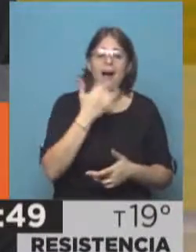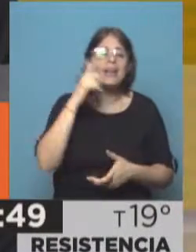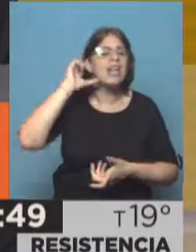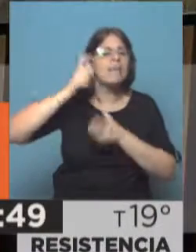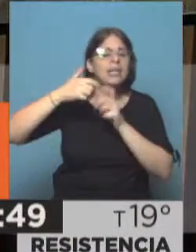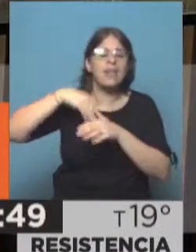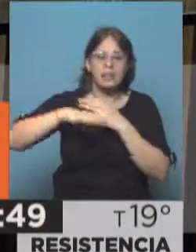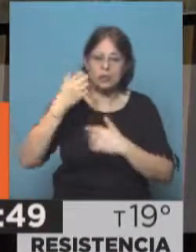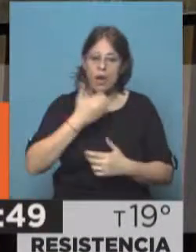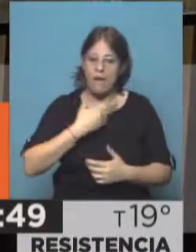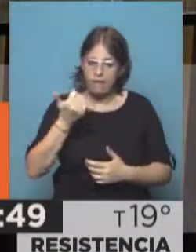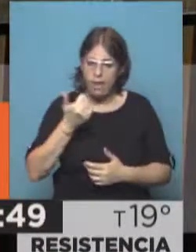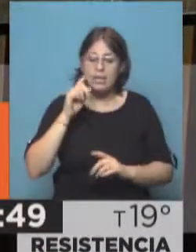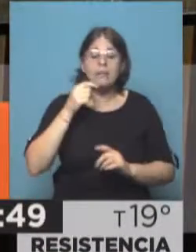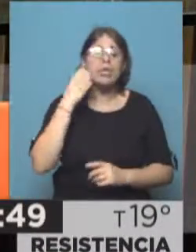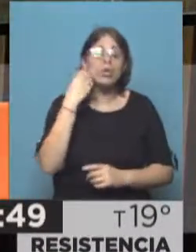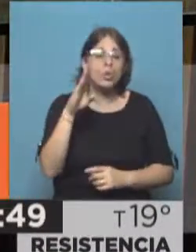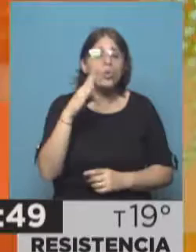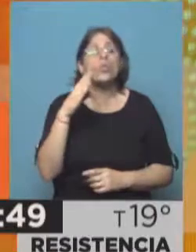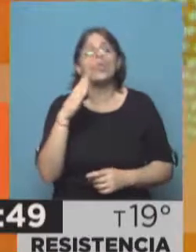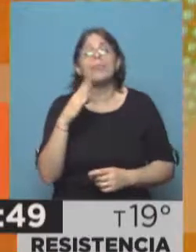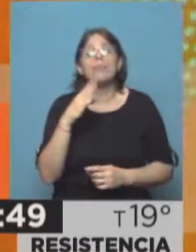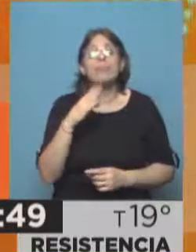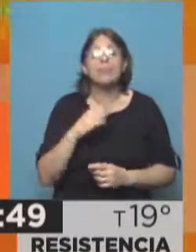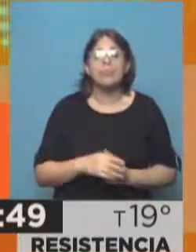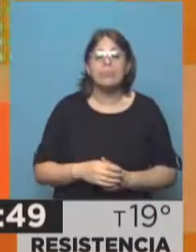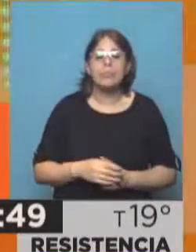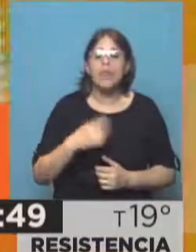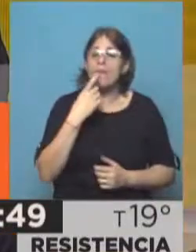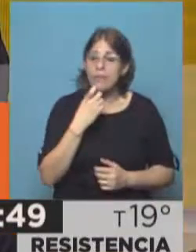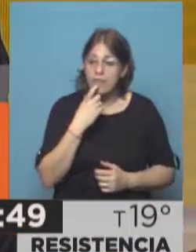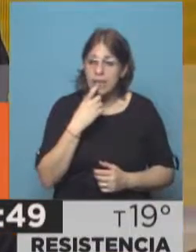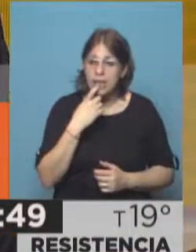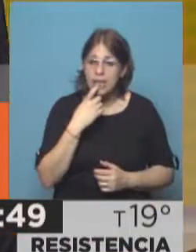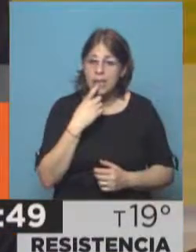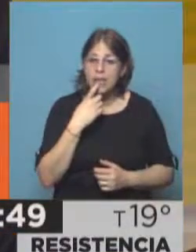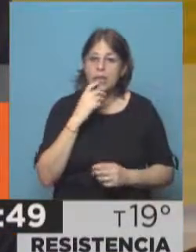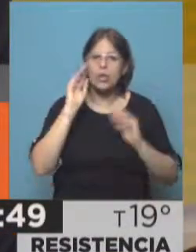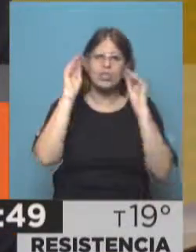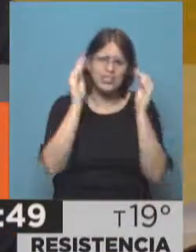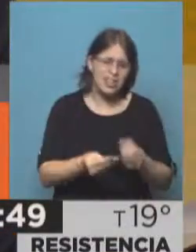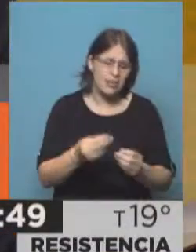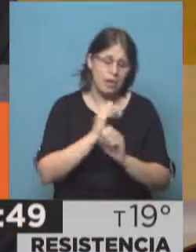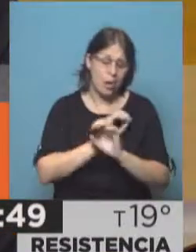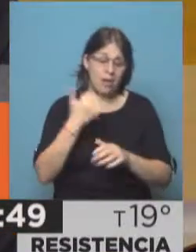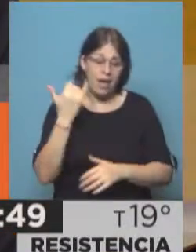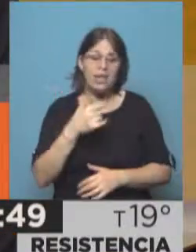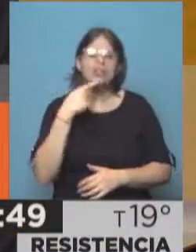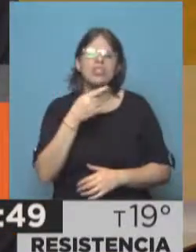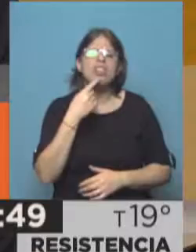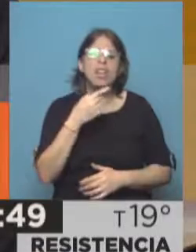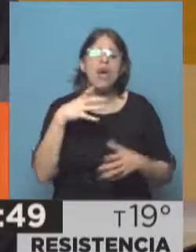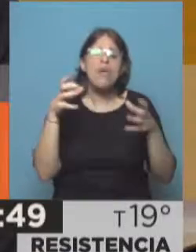AFA, y el club realmente vino, Ferrocarril Oeste, una tremenda quiebra. Dígame si hay salida en el